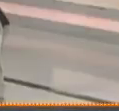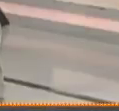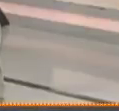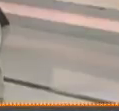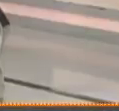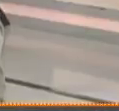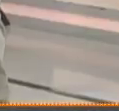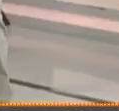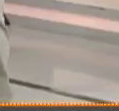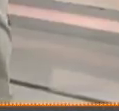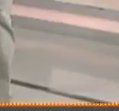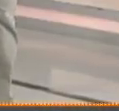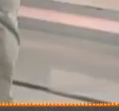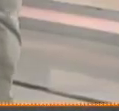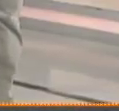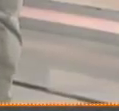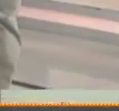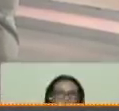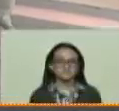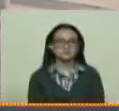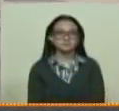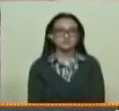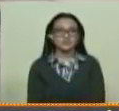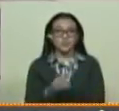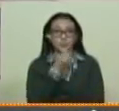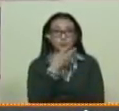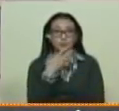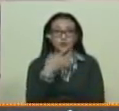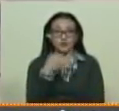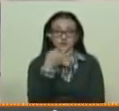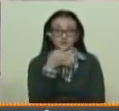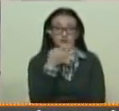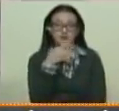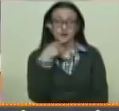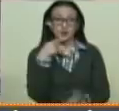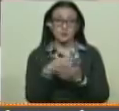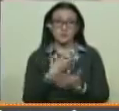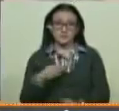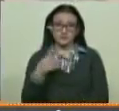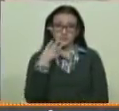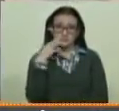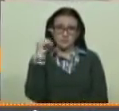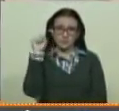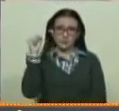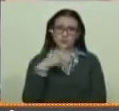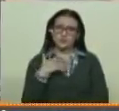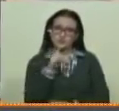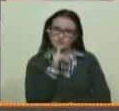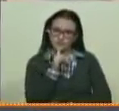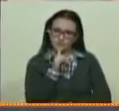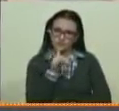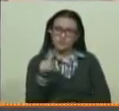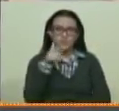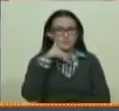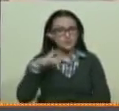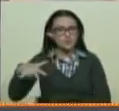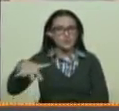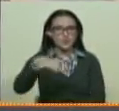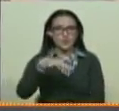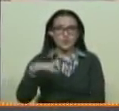Buenas tardes. En nombre de nuestro presidente Nicolás Maduro, queremos informarle al pueblo de Venezuela